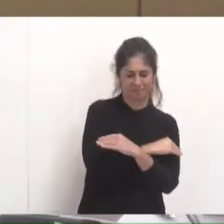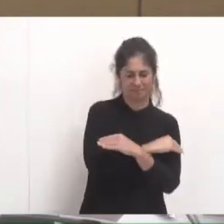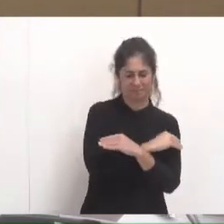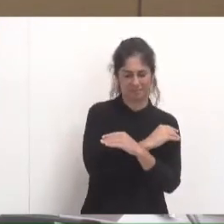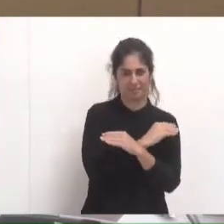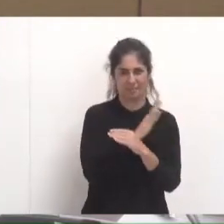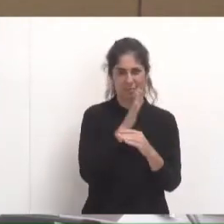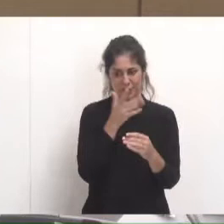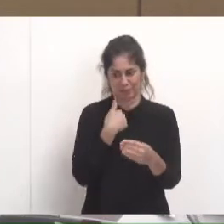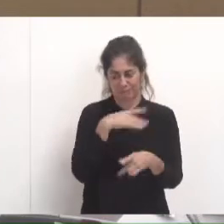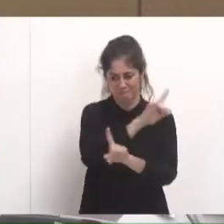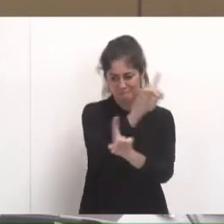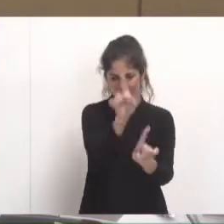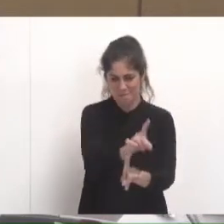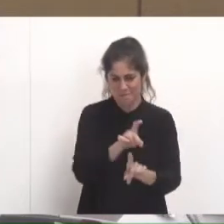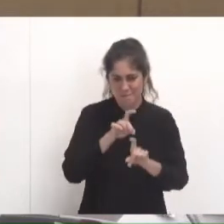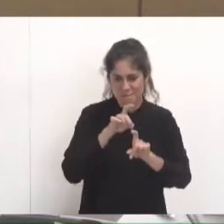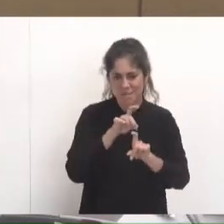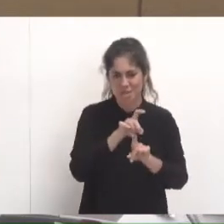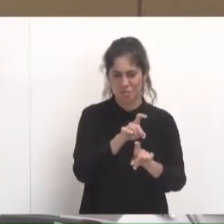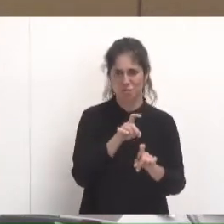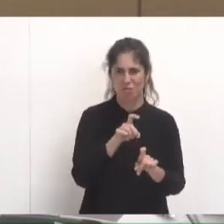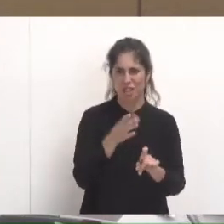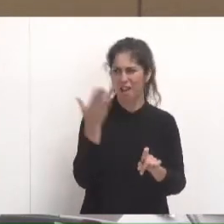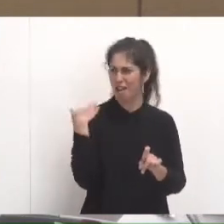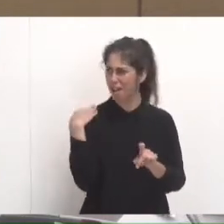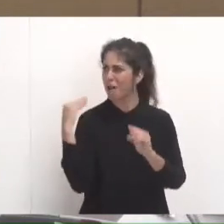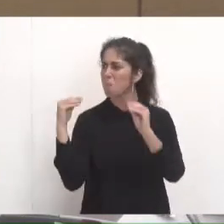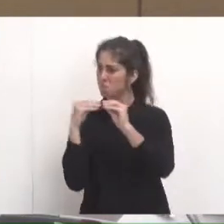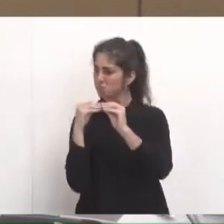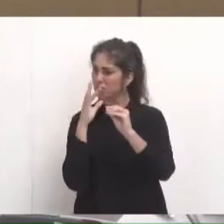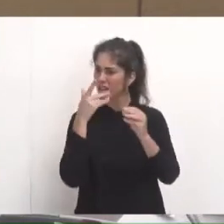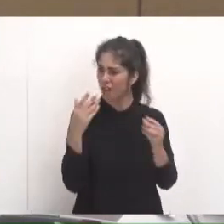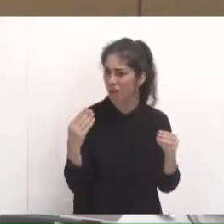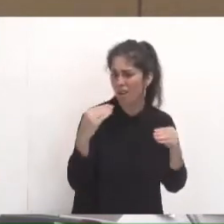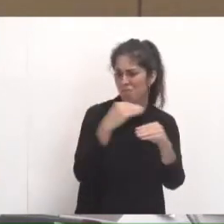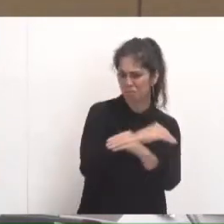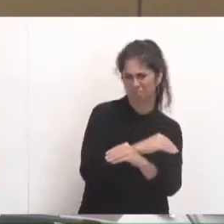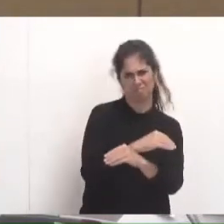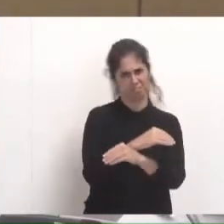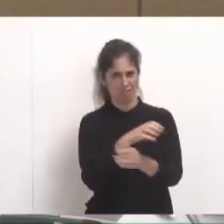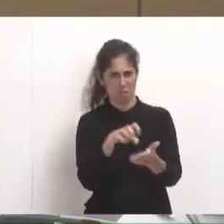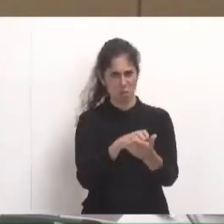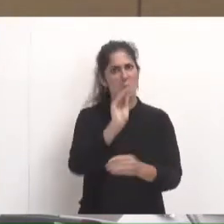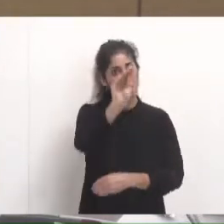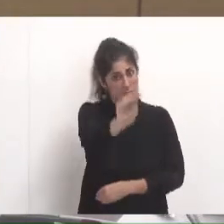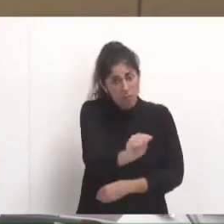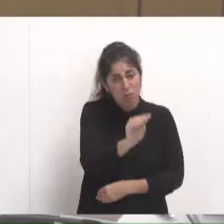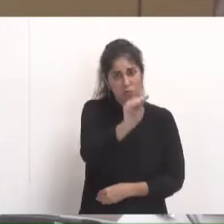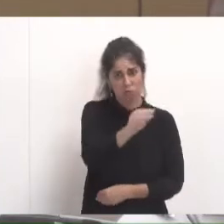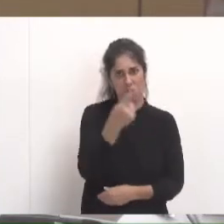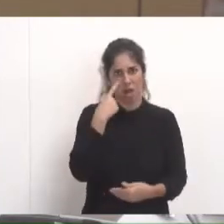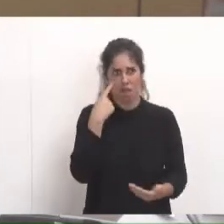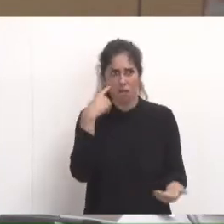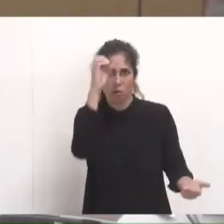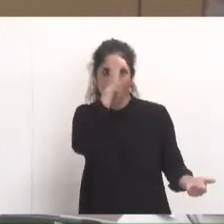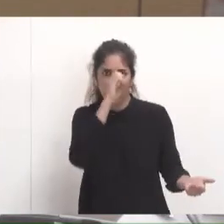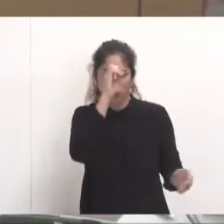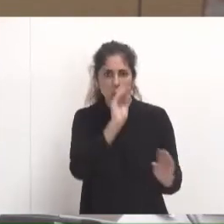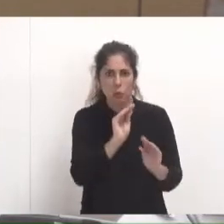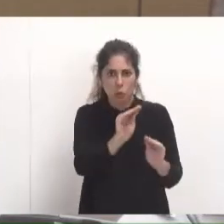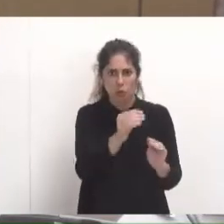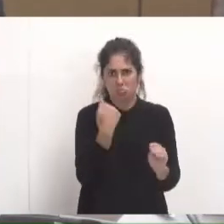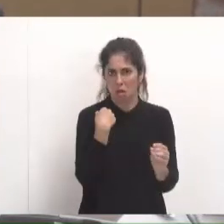nosotros con esta pregunta queríamos poner sobre la mesa y simplemente queríamos saber su opinión, que usted muy bien